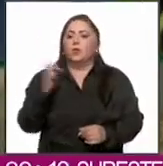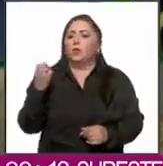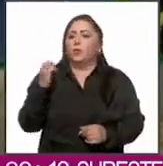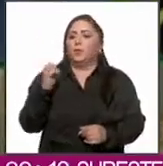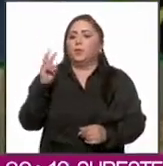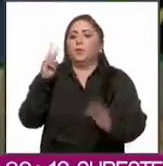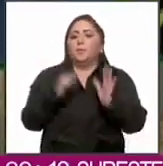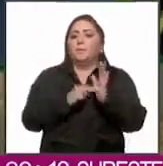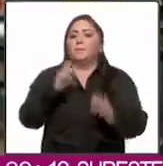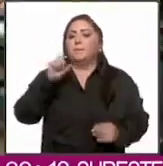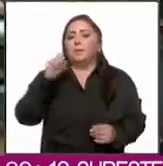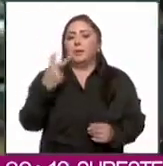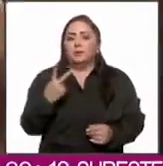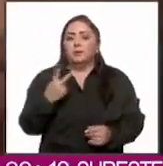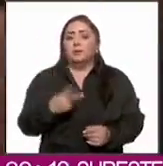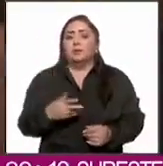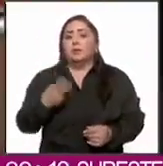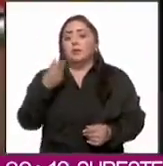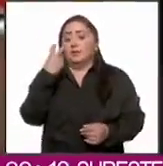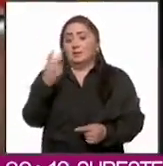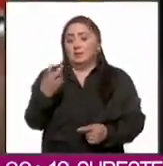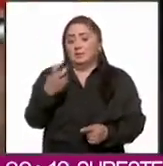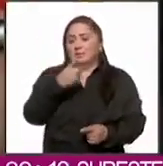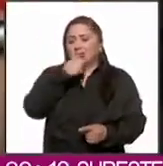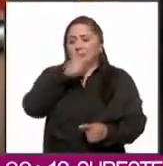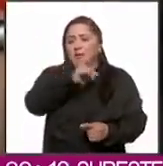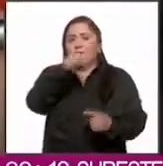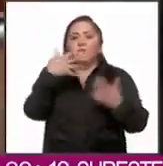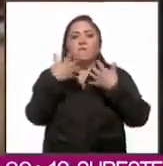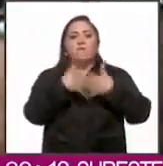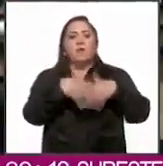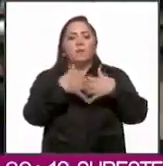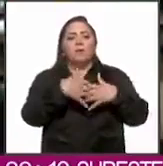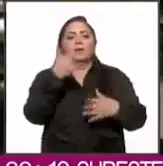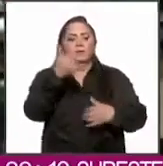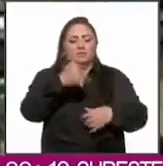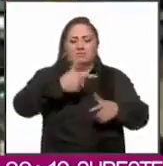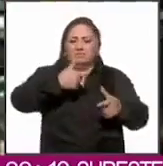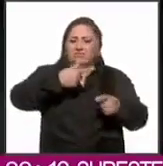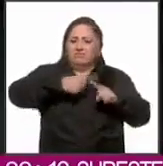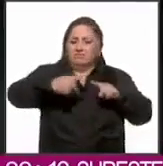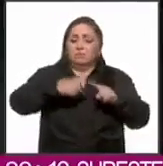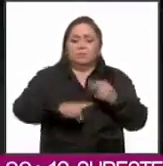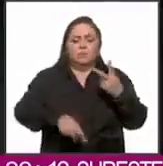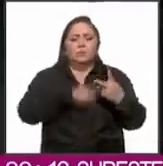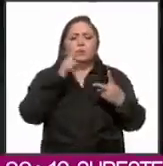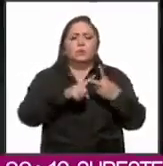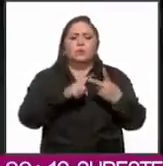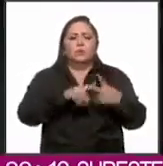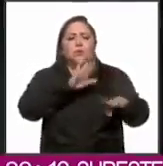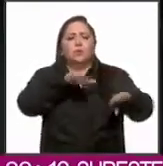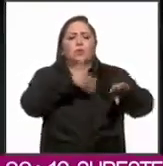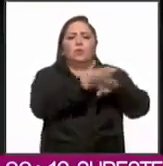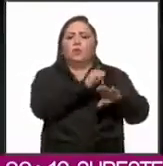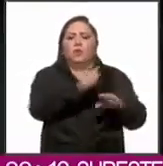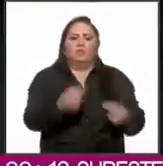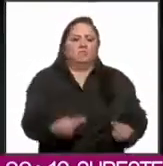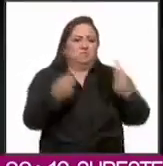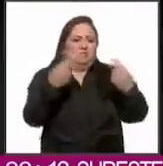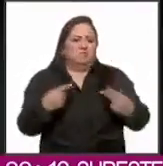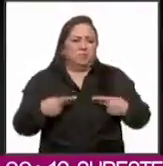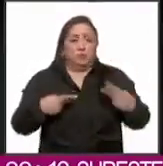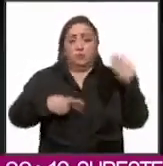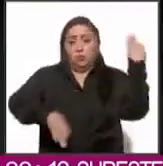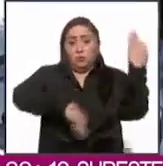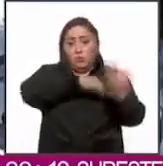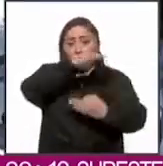del 2022. El primer recurso fue contra fabricantes y distribuidores, el segundo contra comercios específicos,